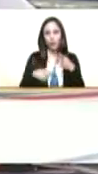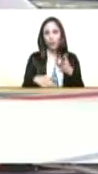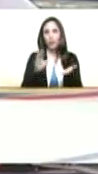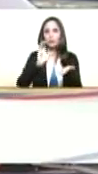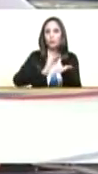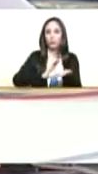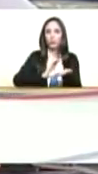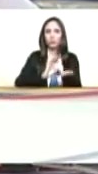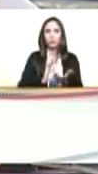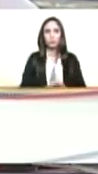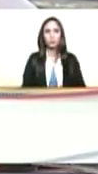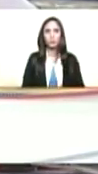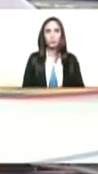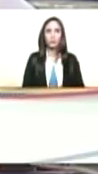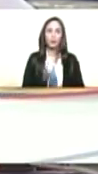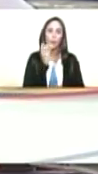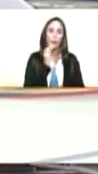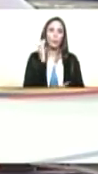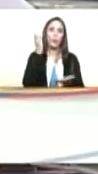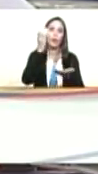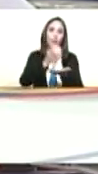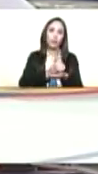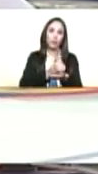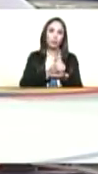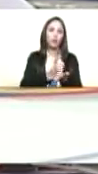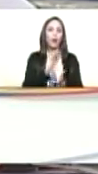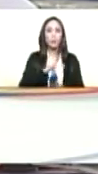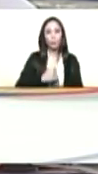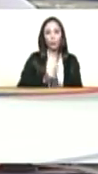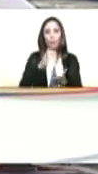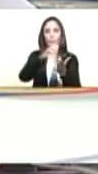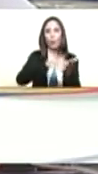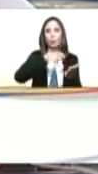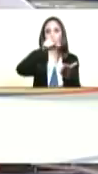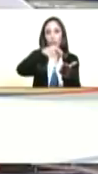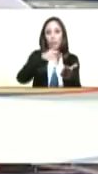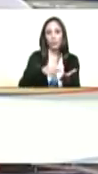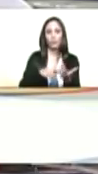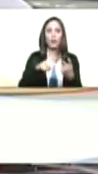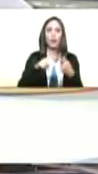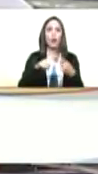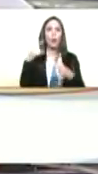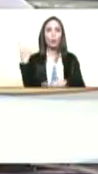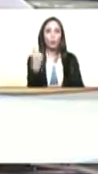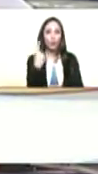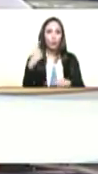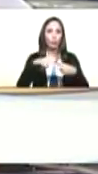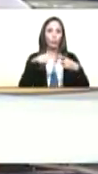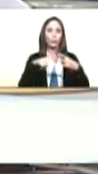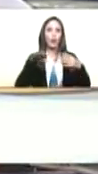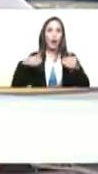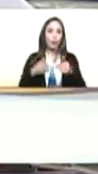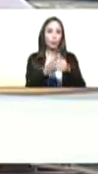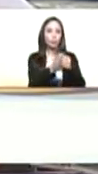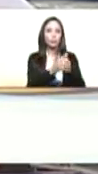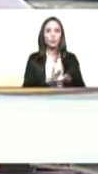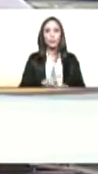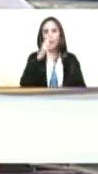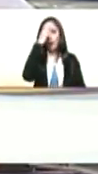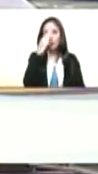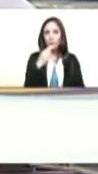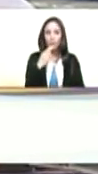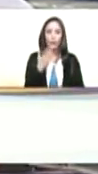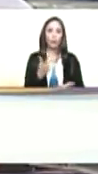tenemos parte de Catia es periurbana. El Junquito, Macarao, Antímano, partes del